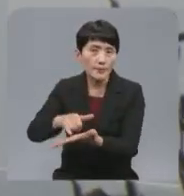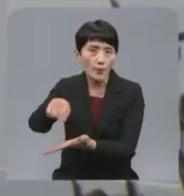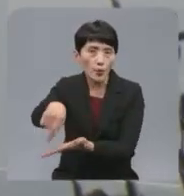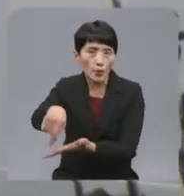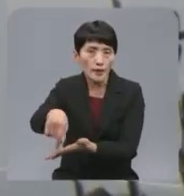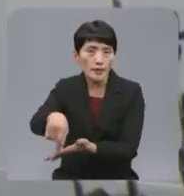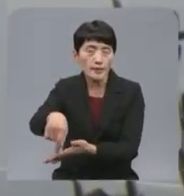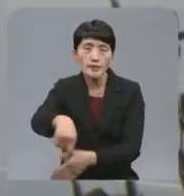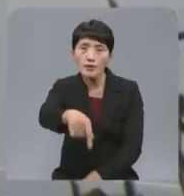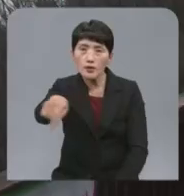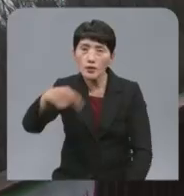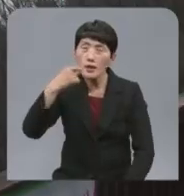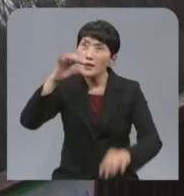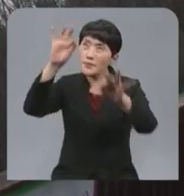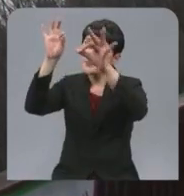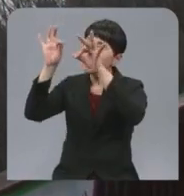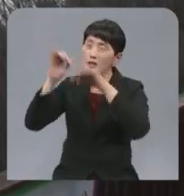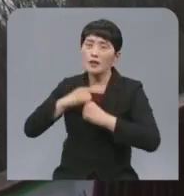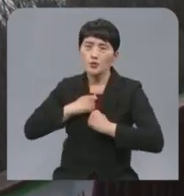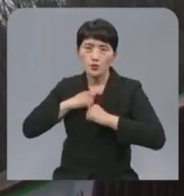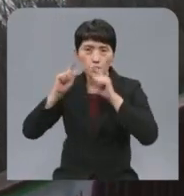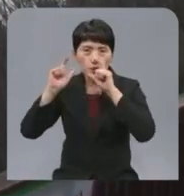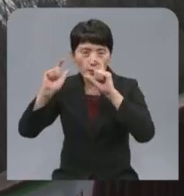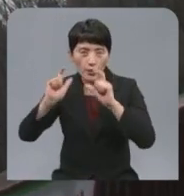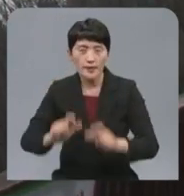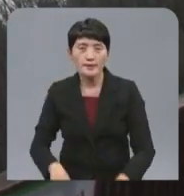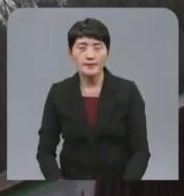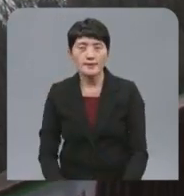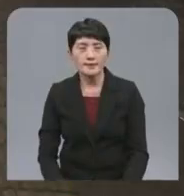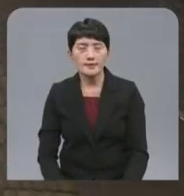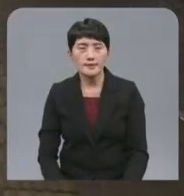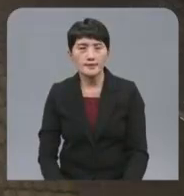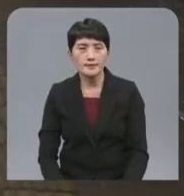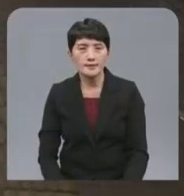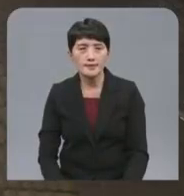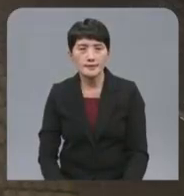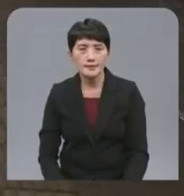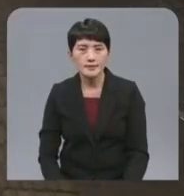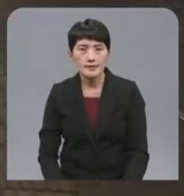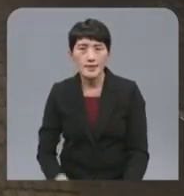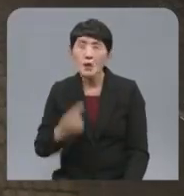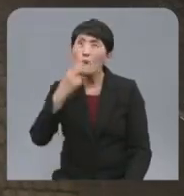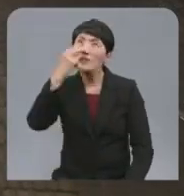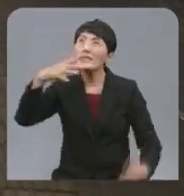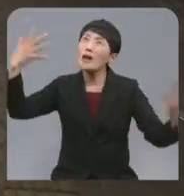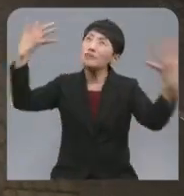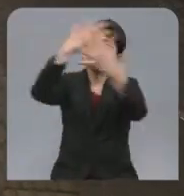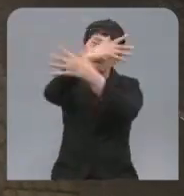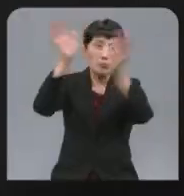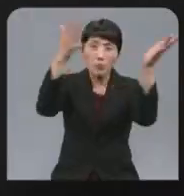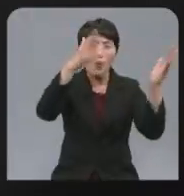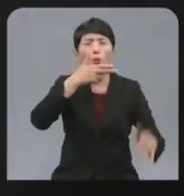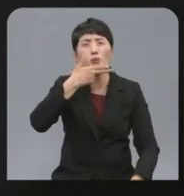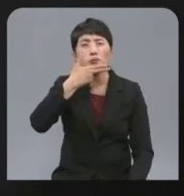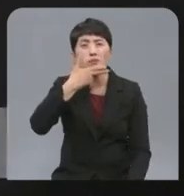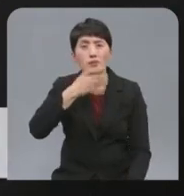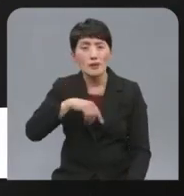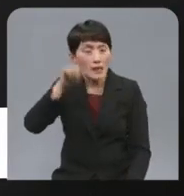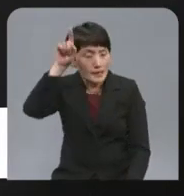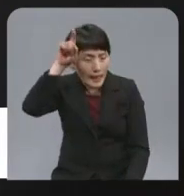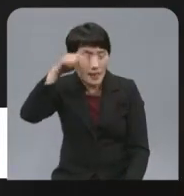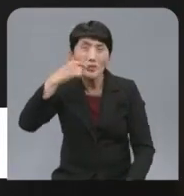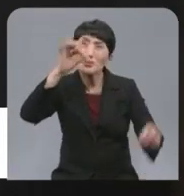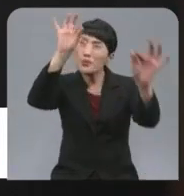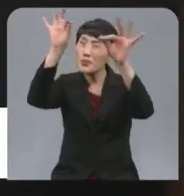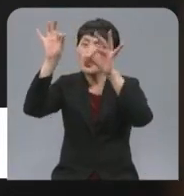en el caso de los sedanes y autos de Gran tamaño así como de camiones de gasolina y de gas incluidos los híbridos se consideran de